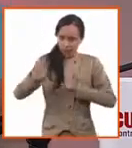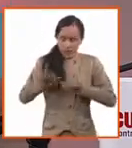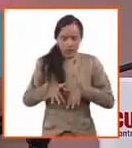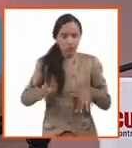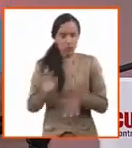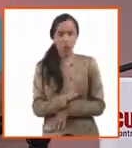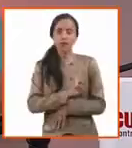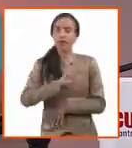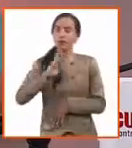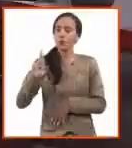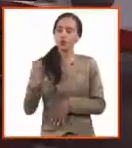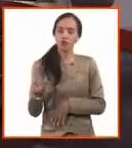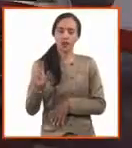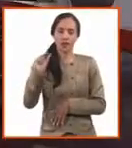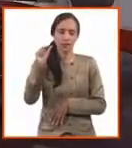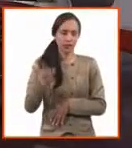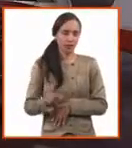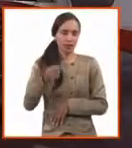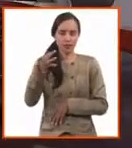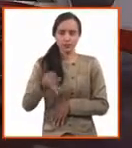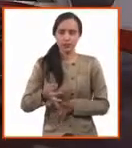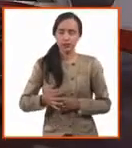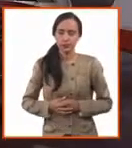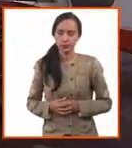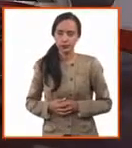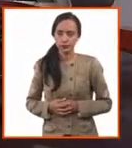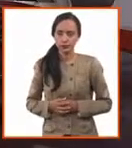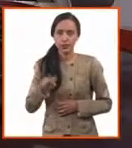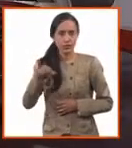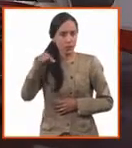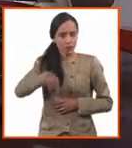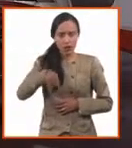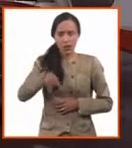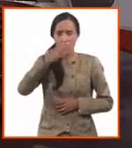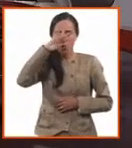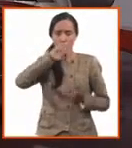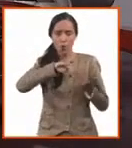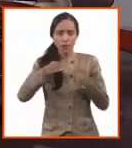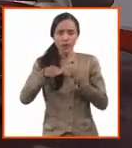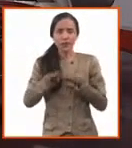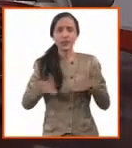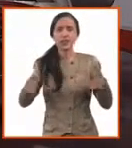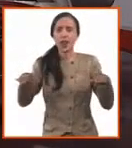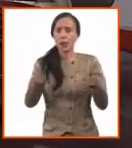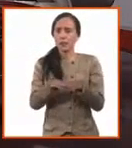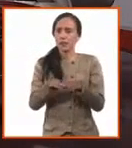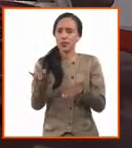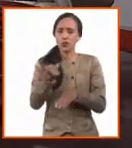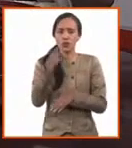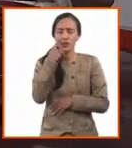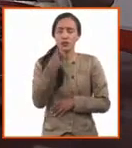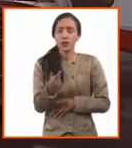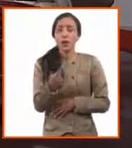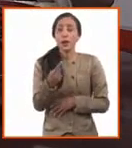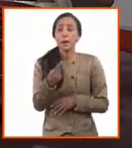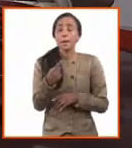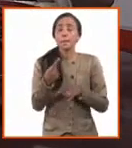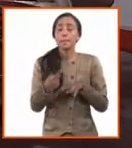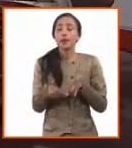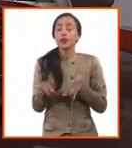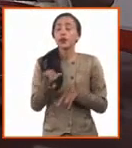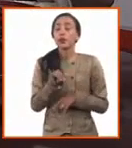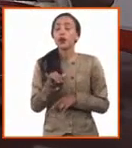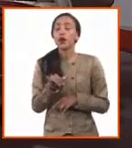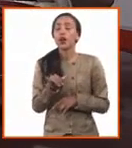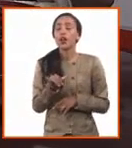y presencia permanente acá con nosotros tanto en cubadebate como en la mesa redonda por lo tanto o sea no valdría la pena observar